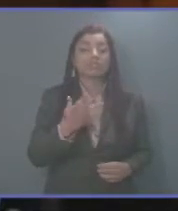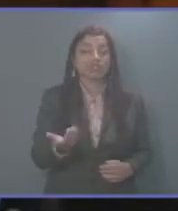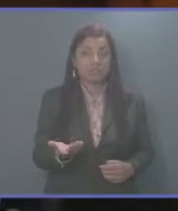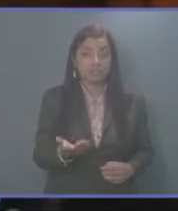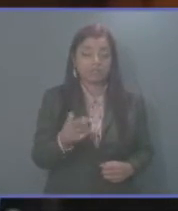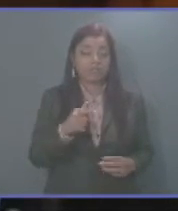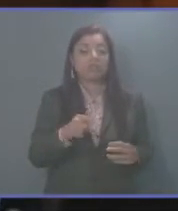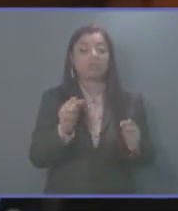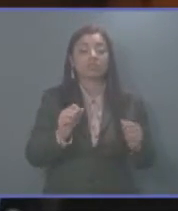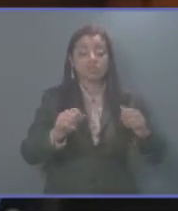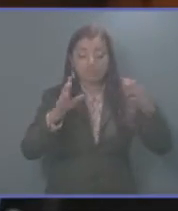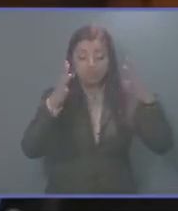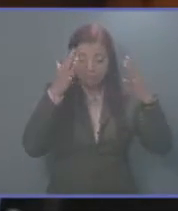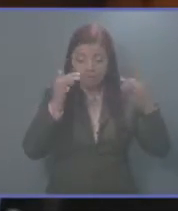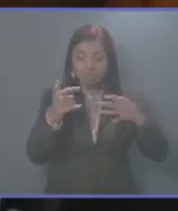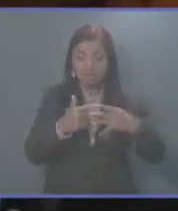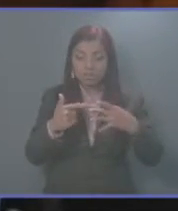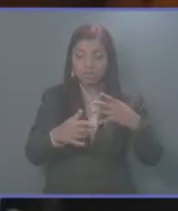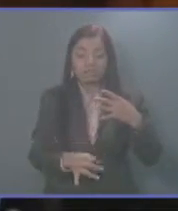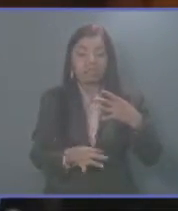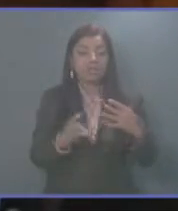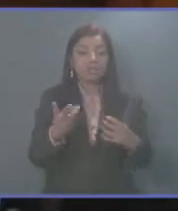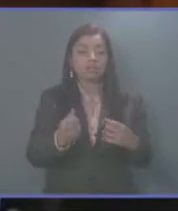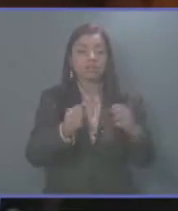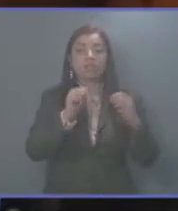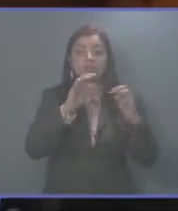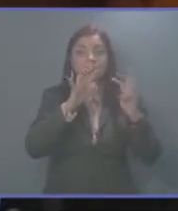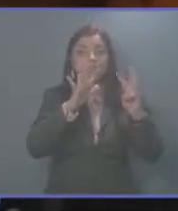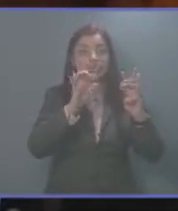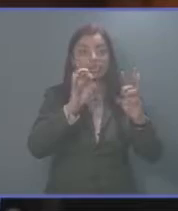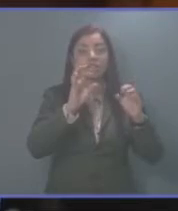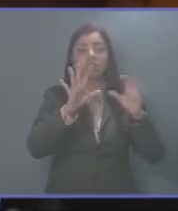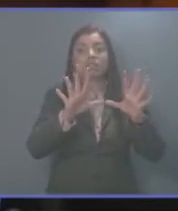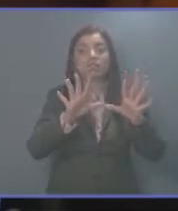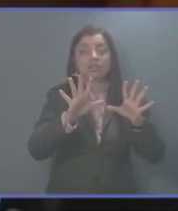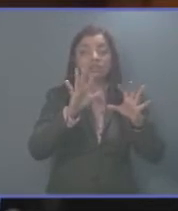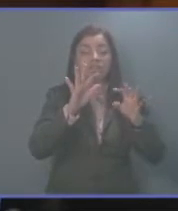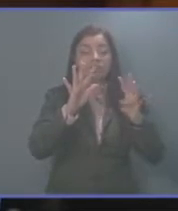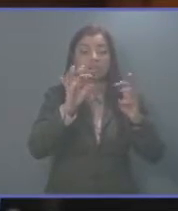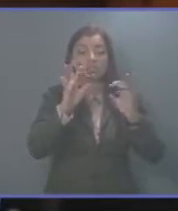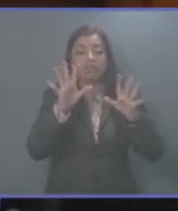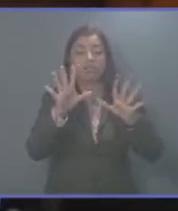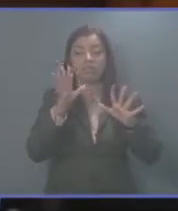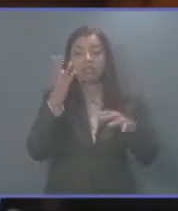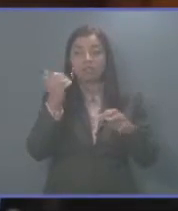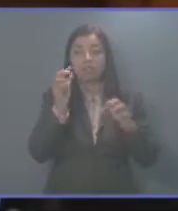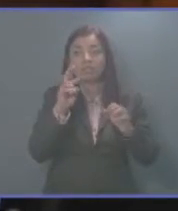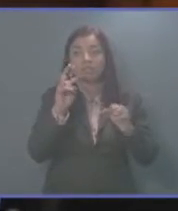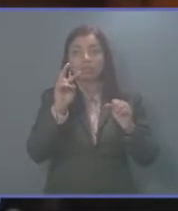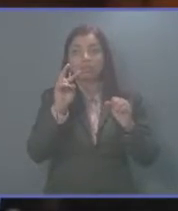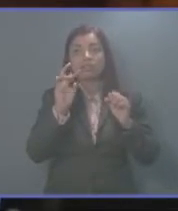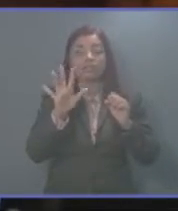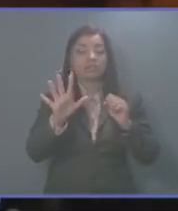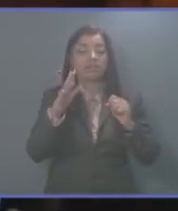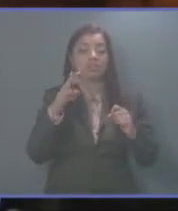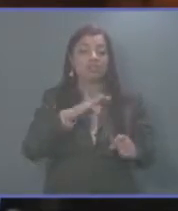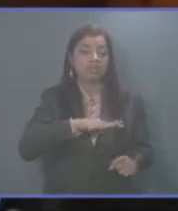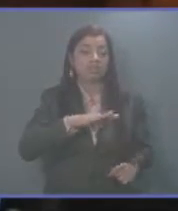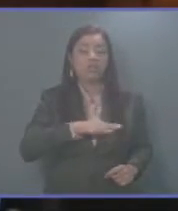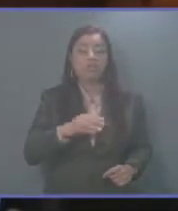Que mediante decreto legislativo número 810 de fecha 25 de septiembre